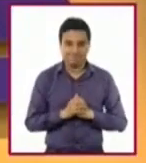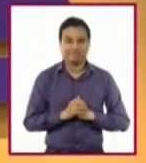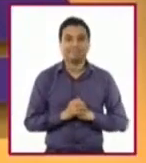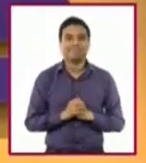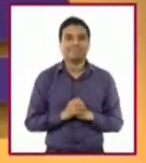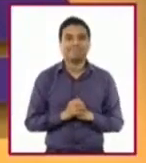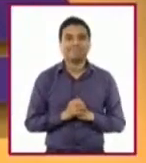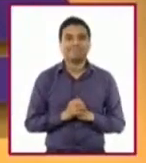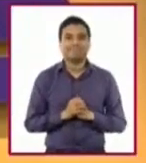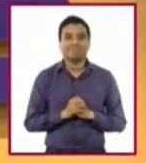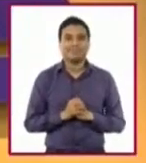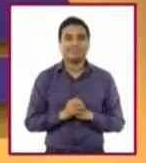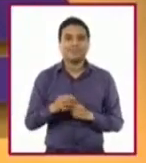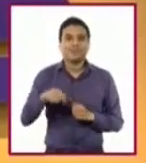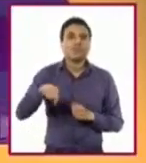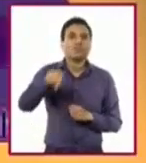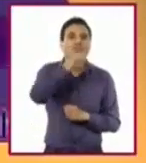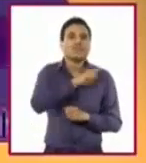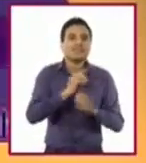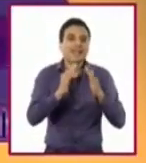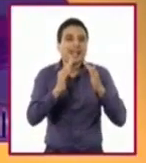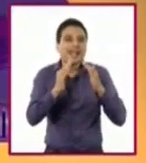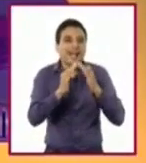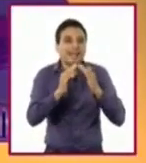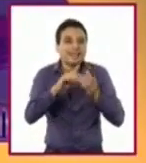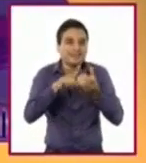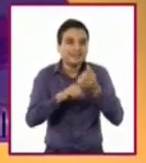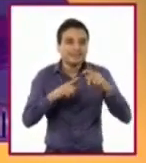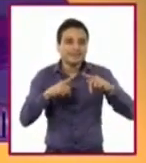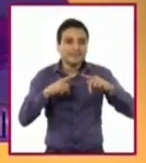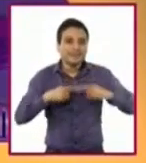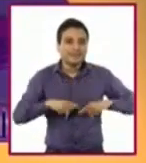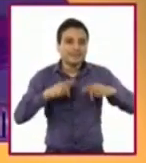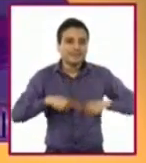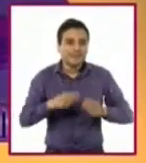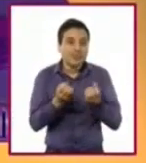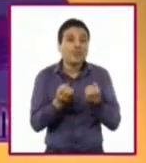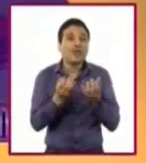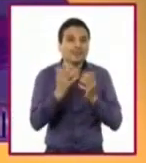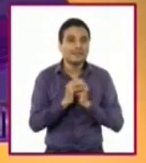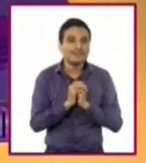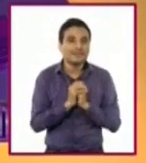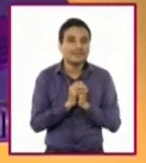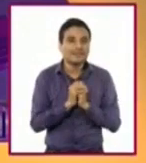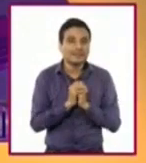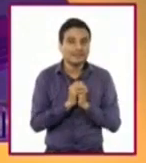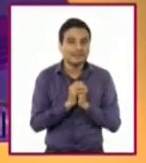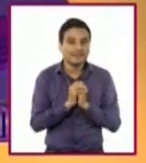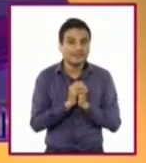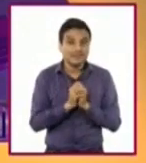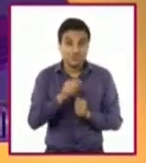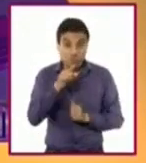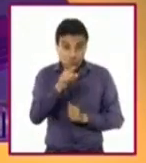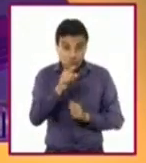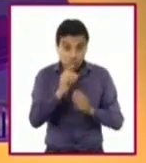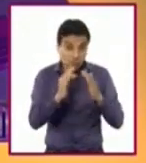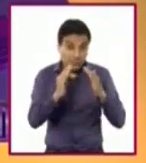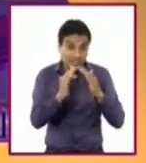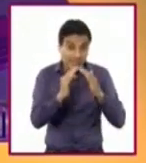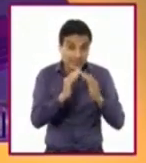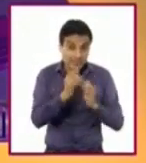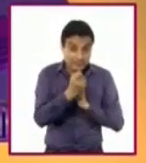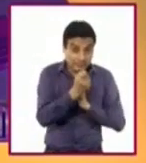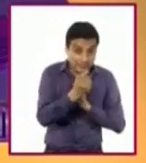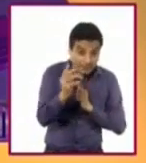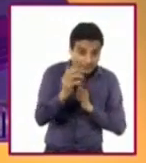cuántas personas viven en su casa coincide el número de personas que viven en su casa con el promedio